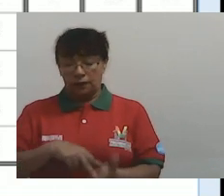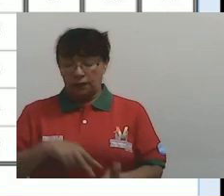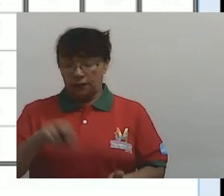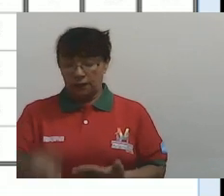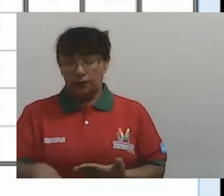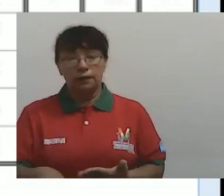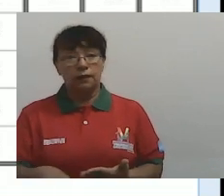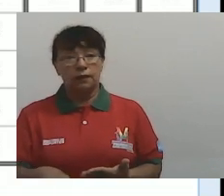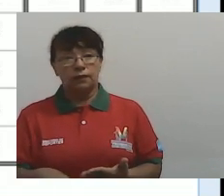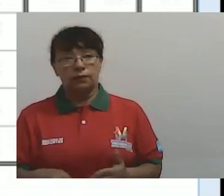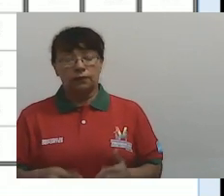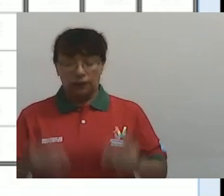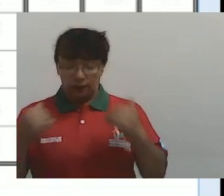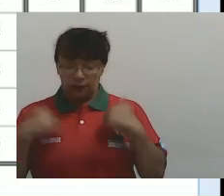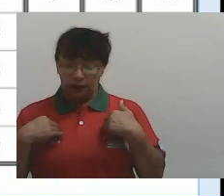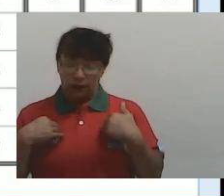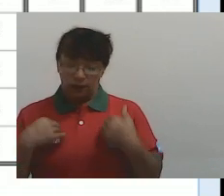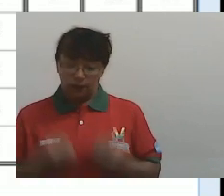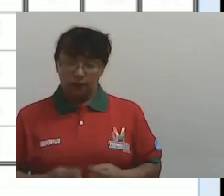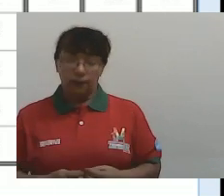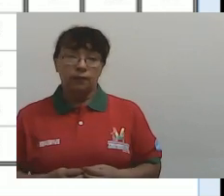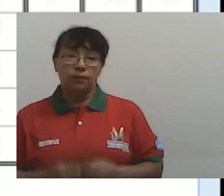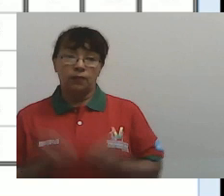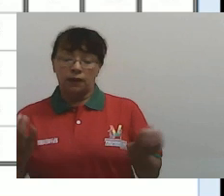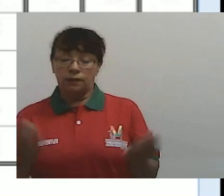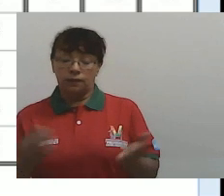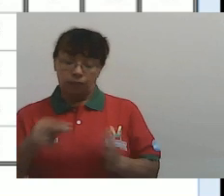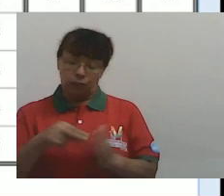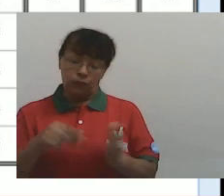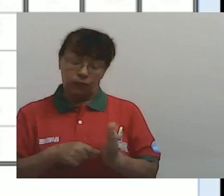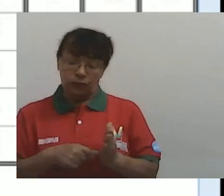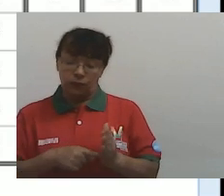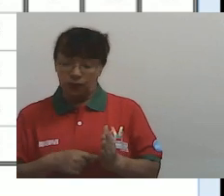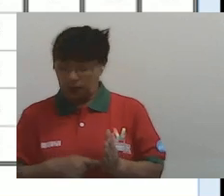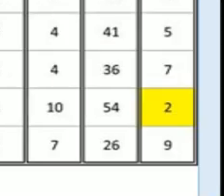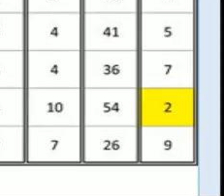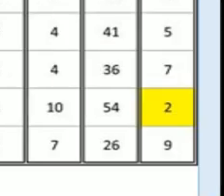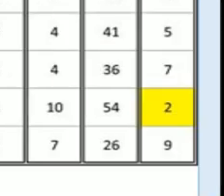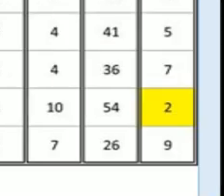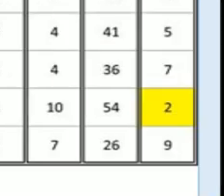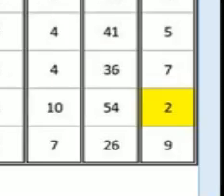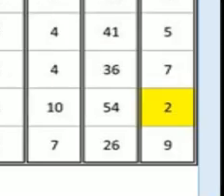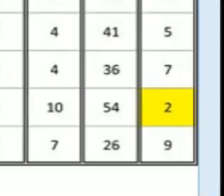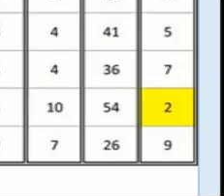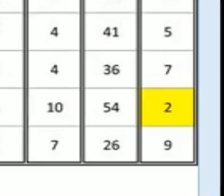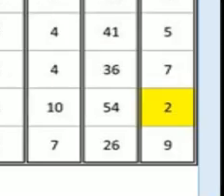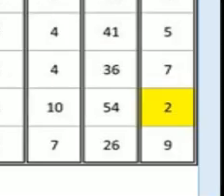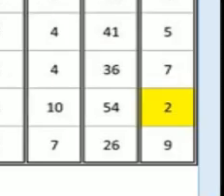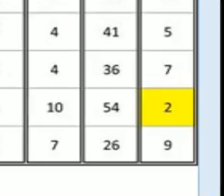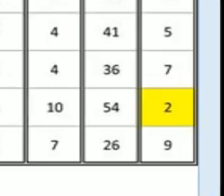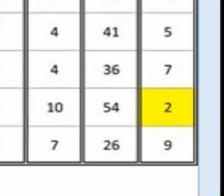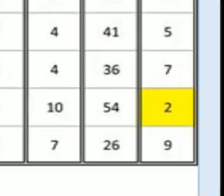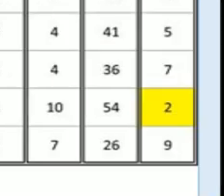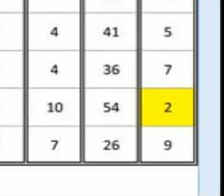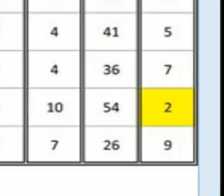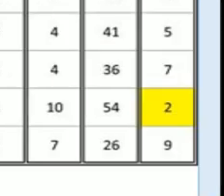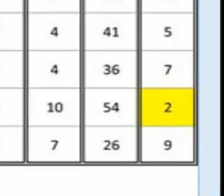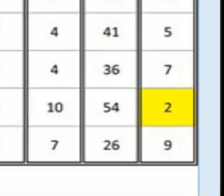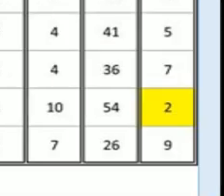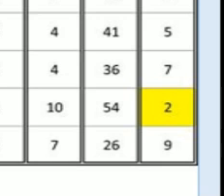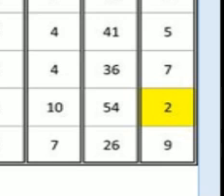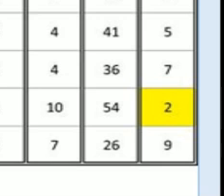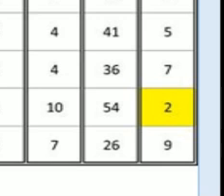más puntos tiene 10, 9, 8 y voy a ir sucesivamente. Es importante saber, voy a